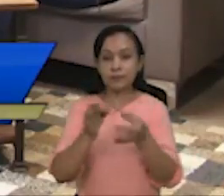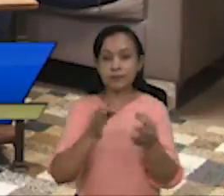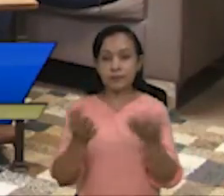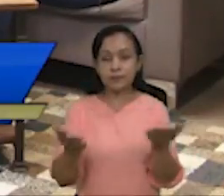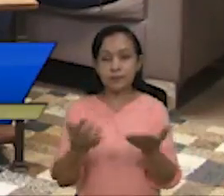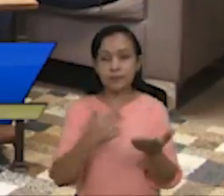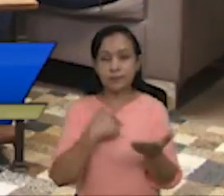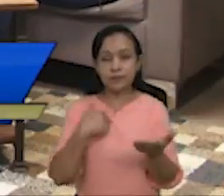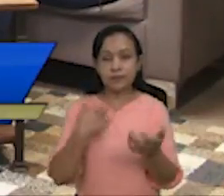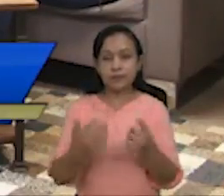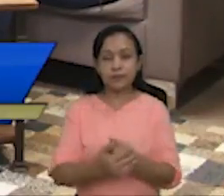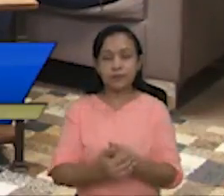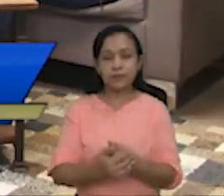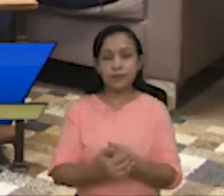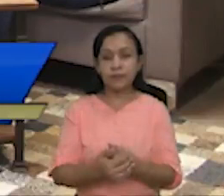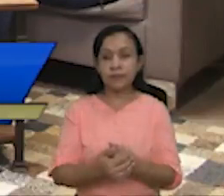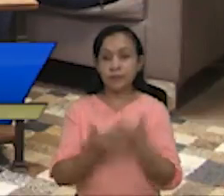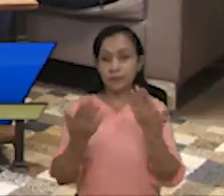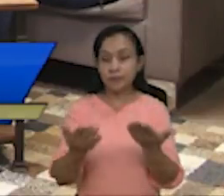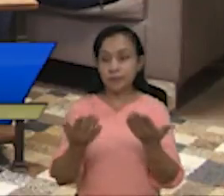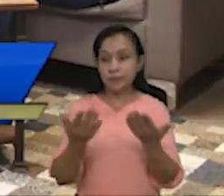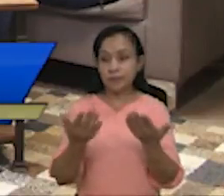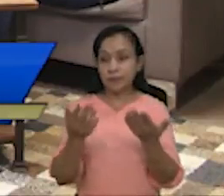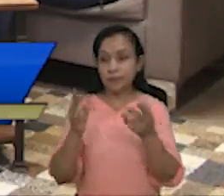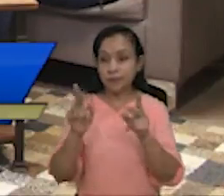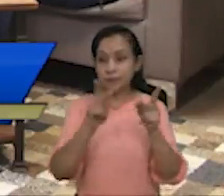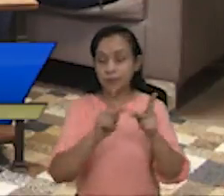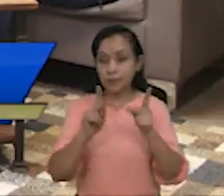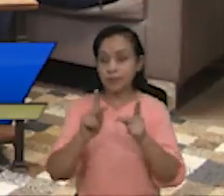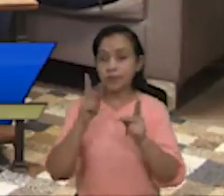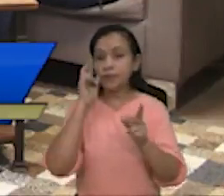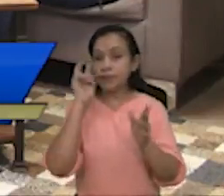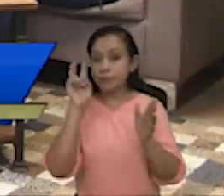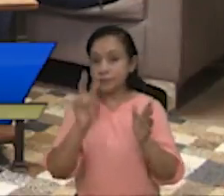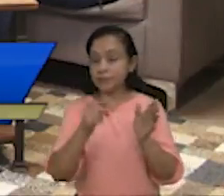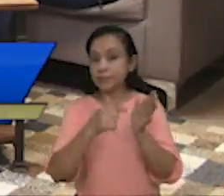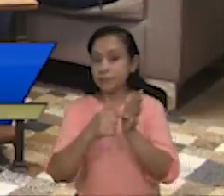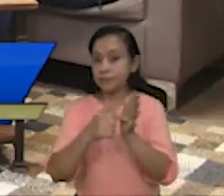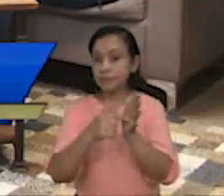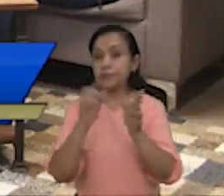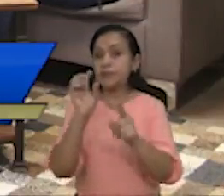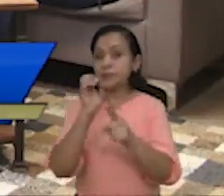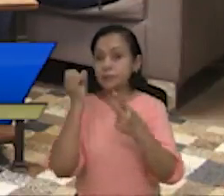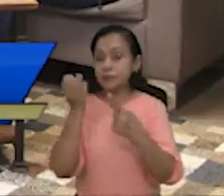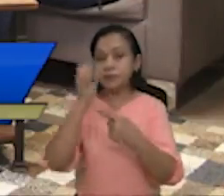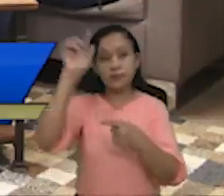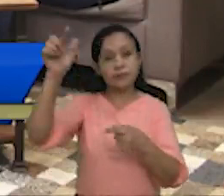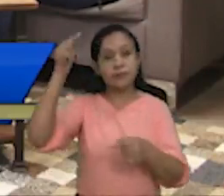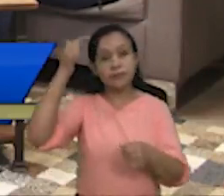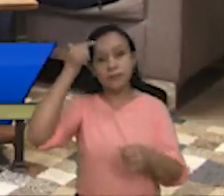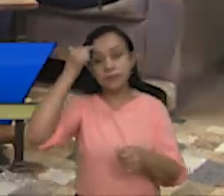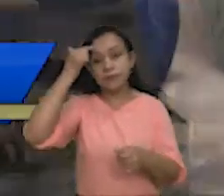José Leonel. Ajá. Lo que pasa es que a confesión de parte, relevo de pruebas, cuando vos tenés un organismo de un gobierno